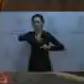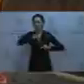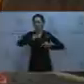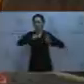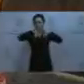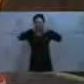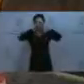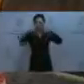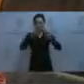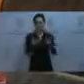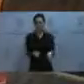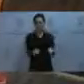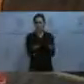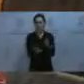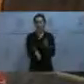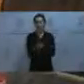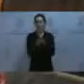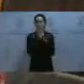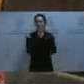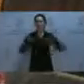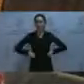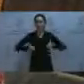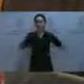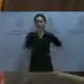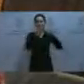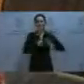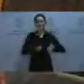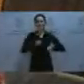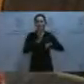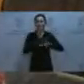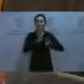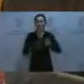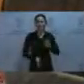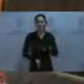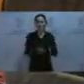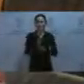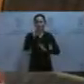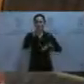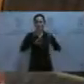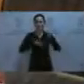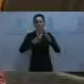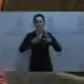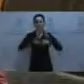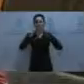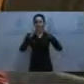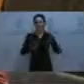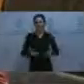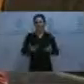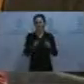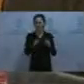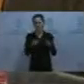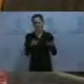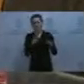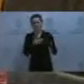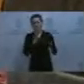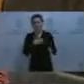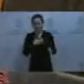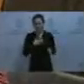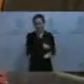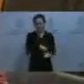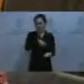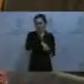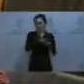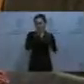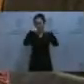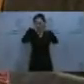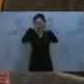también mantenemos el convenio con las entidades para el tratamiento en la piscina, tanto de nuestro centro hospitalario